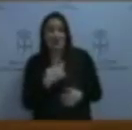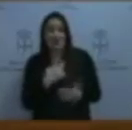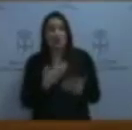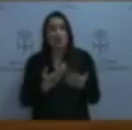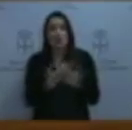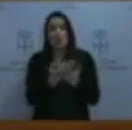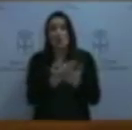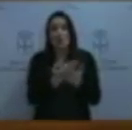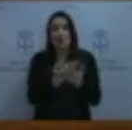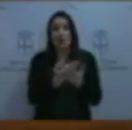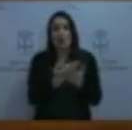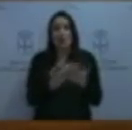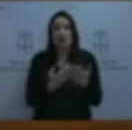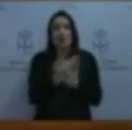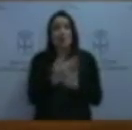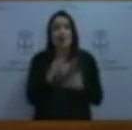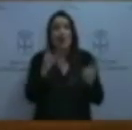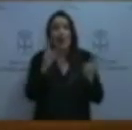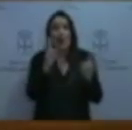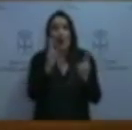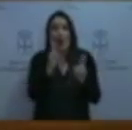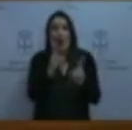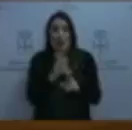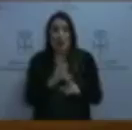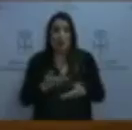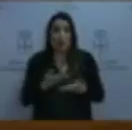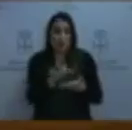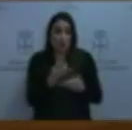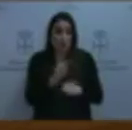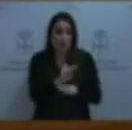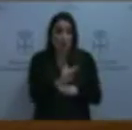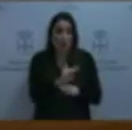solicitada ninguna anulación de esta subvención,